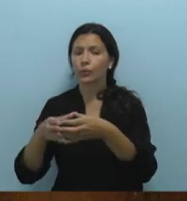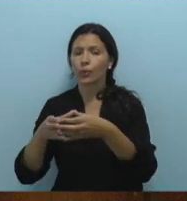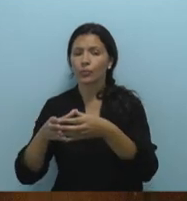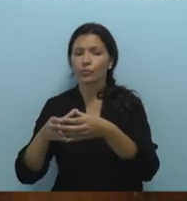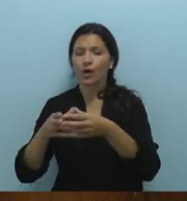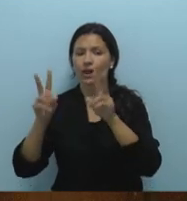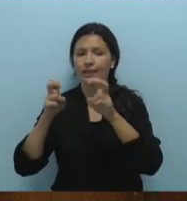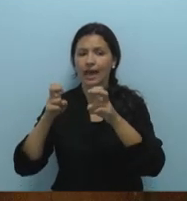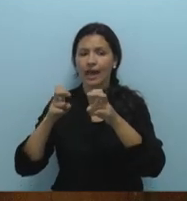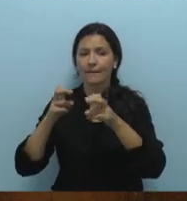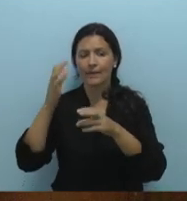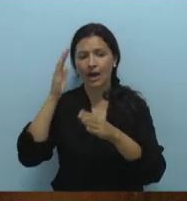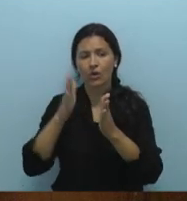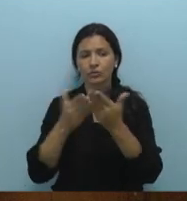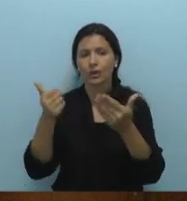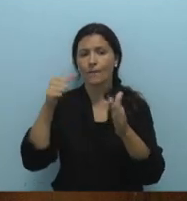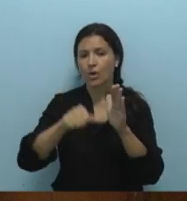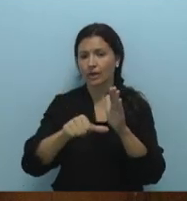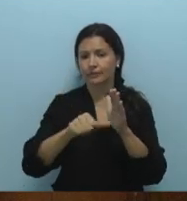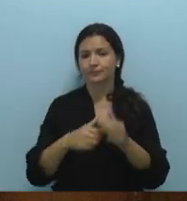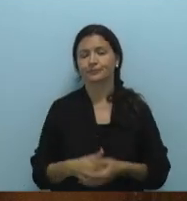Asuntos Constitucionales a votación.